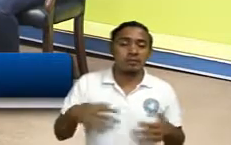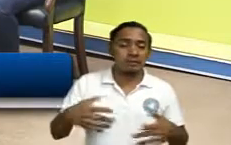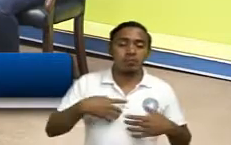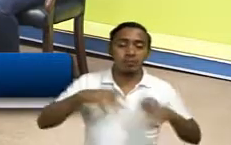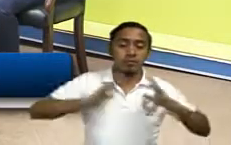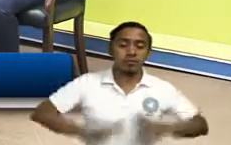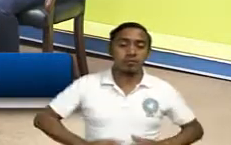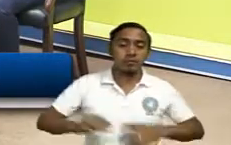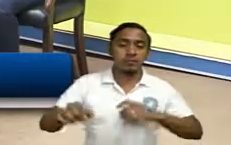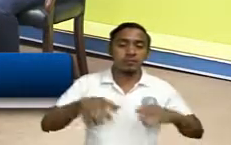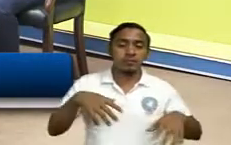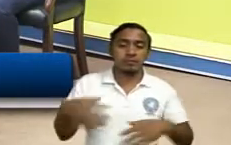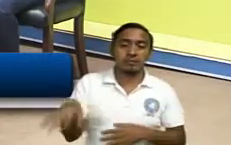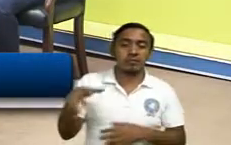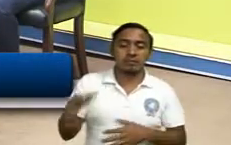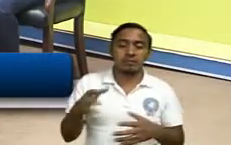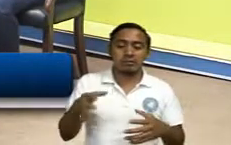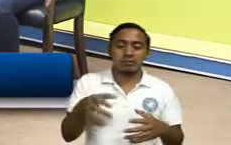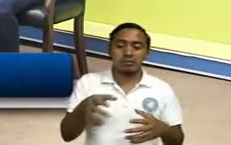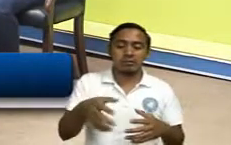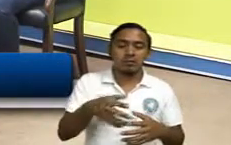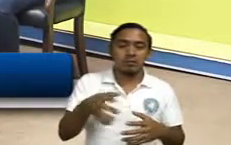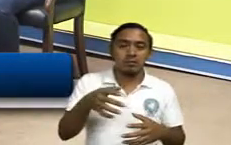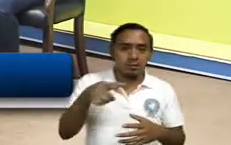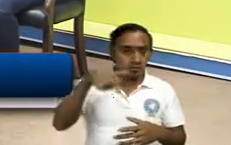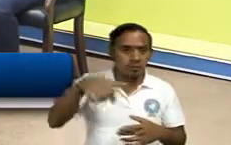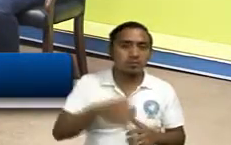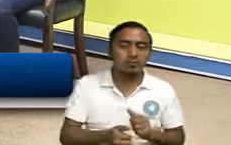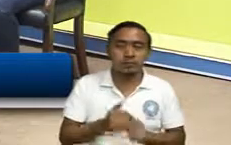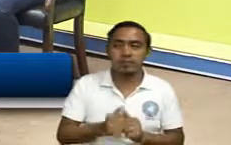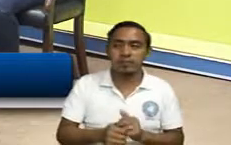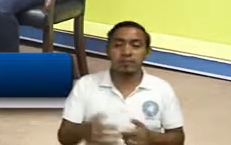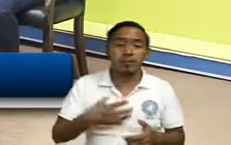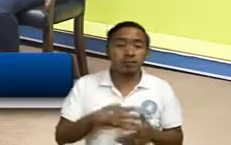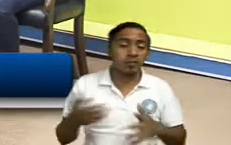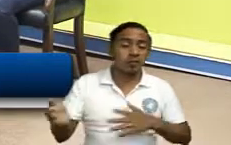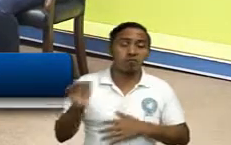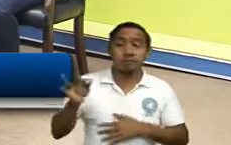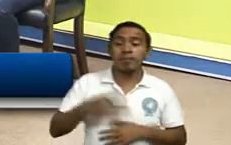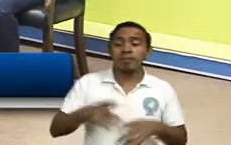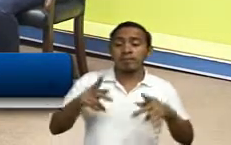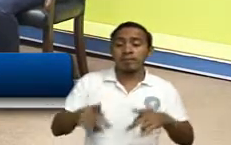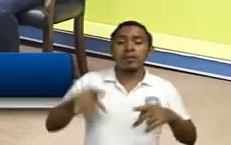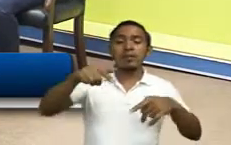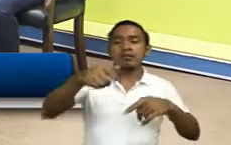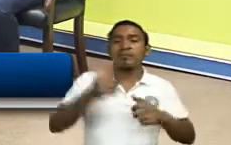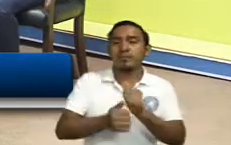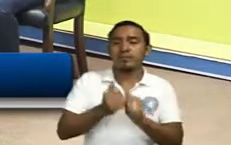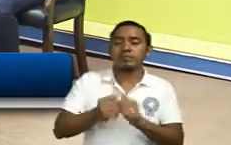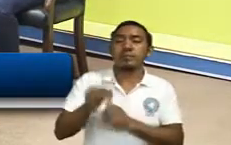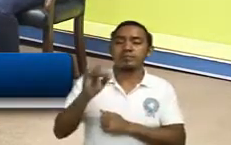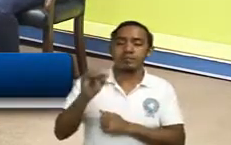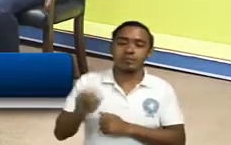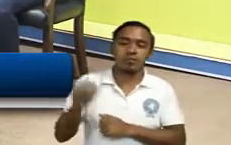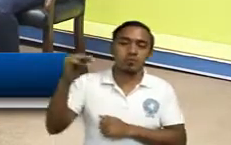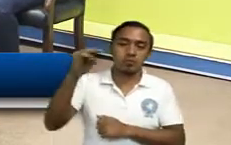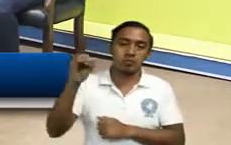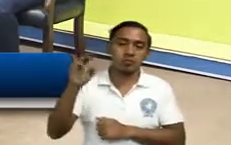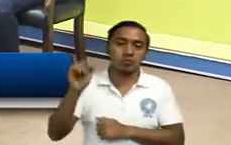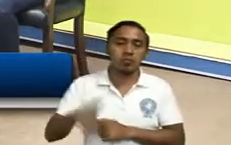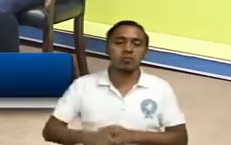nivel muscular, neuromuscular, entonces al limitar los movimientos del paciente es físico-motor. Claro, en